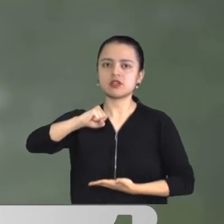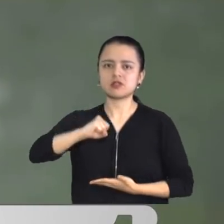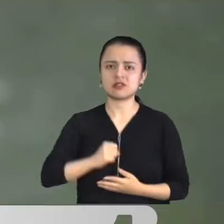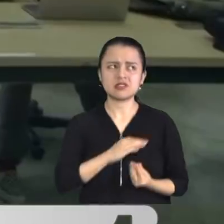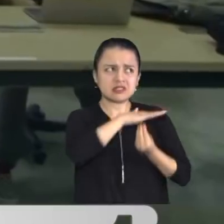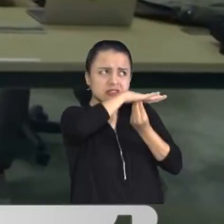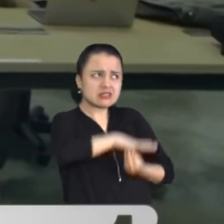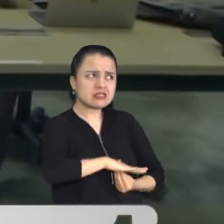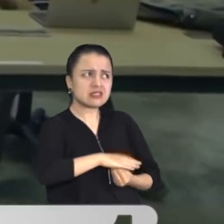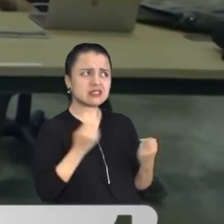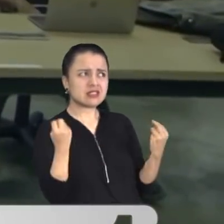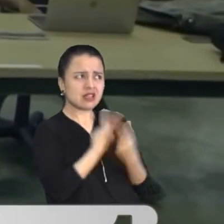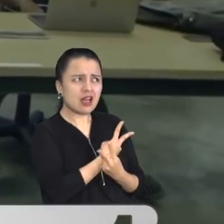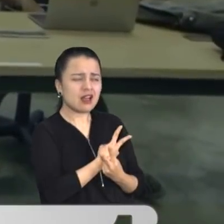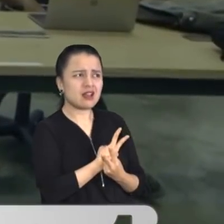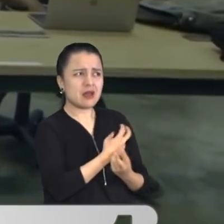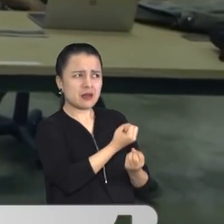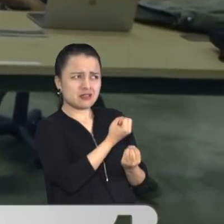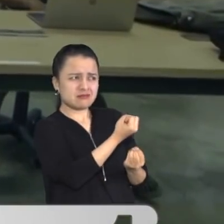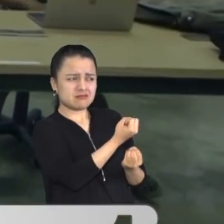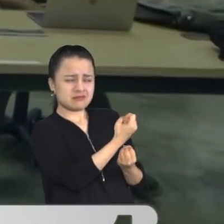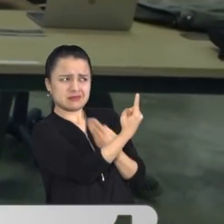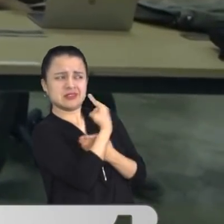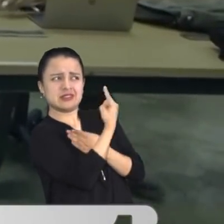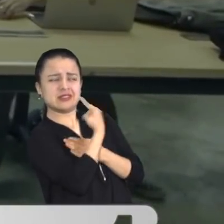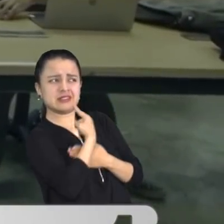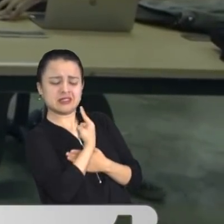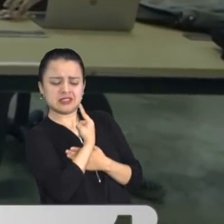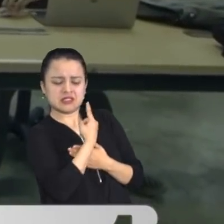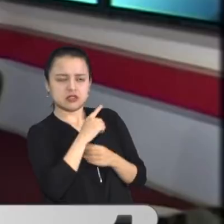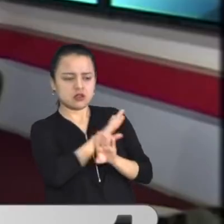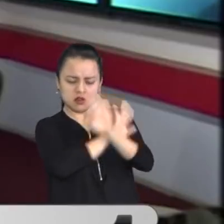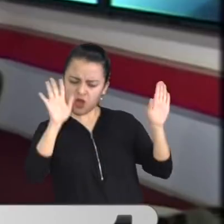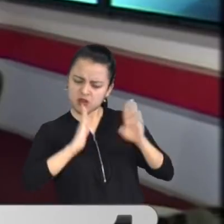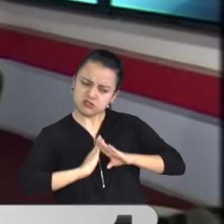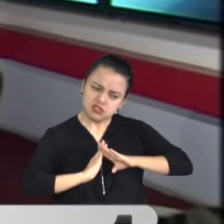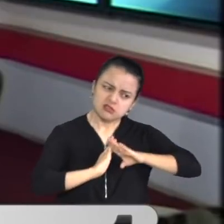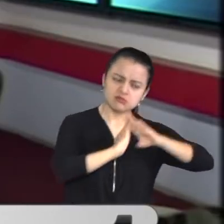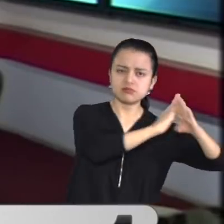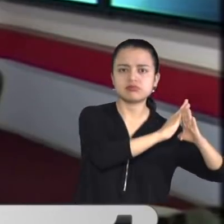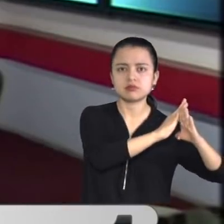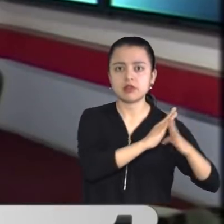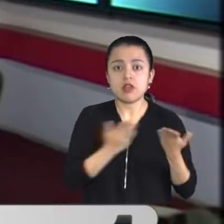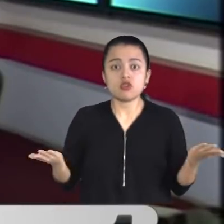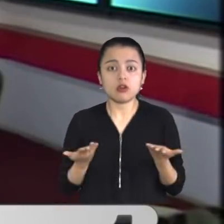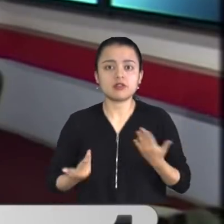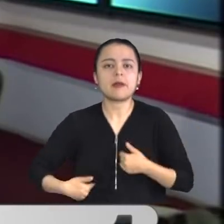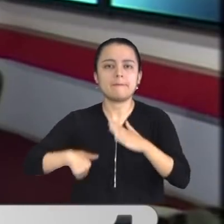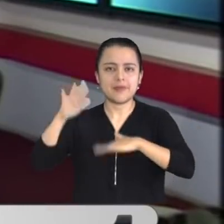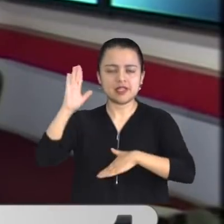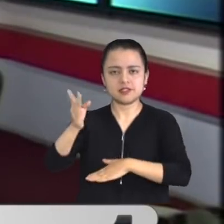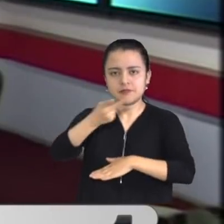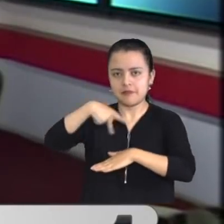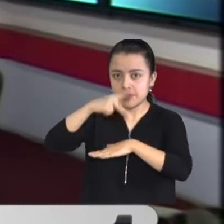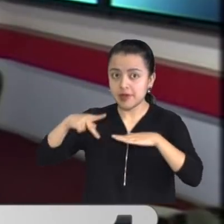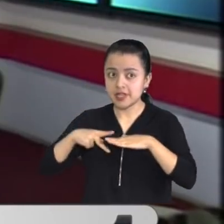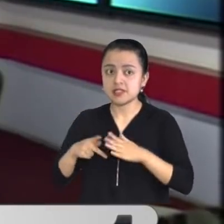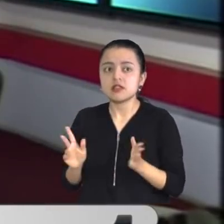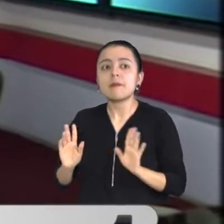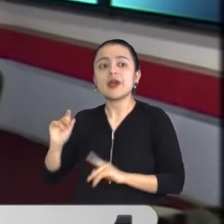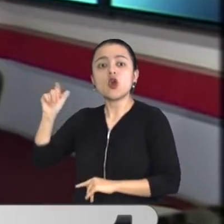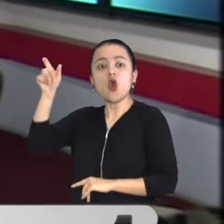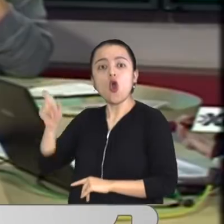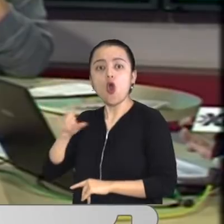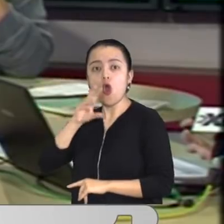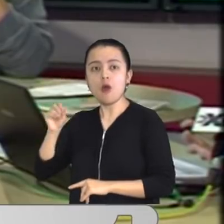de la violencia y el creciente autoritarismo en su país natal, Filipinas. Por su parte, Muratov, que fundó el periódico independiente